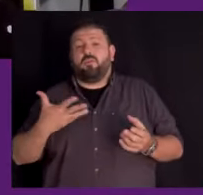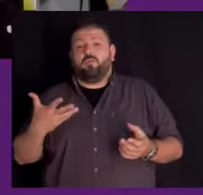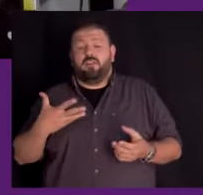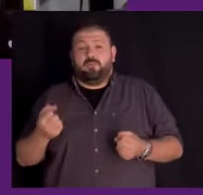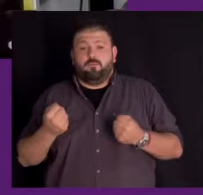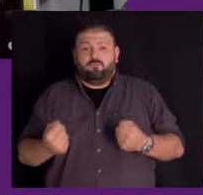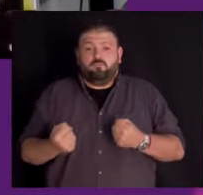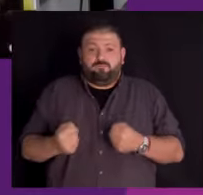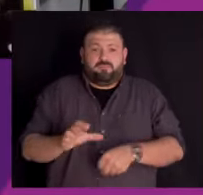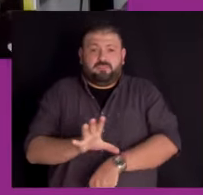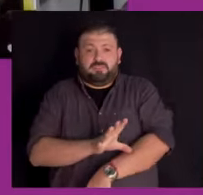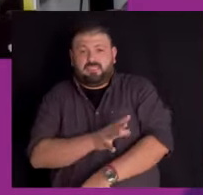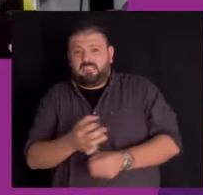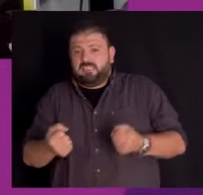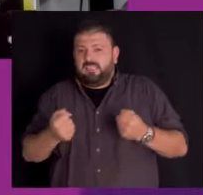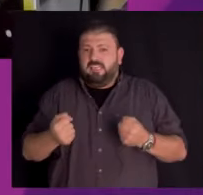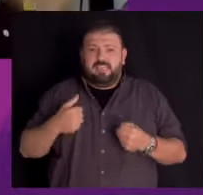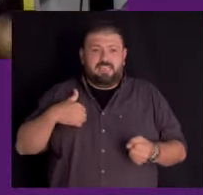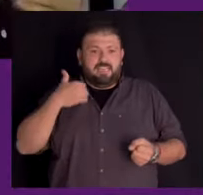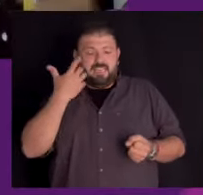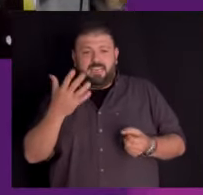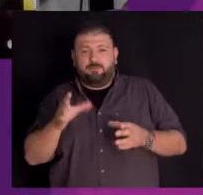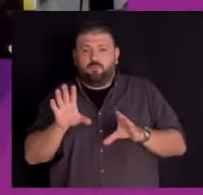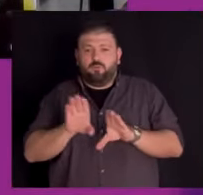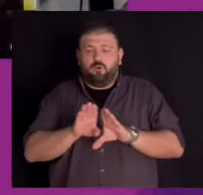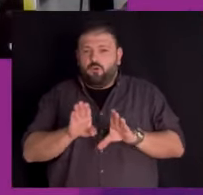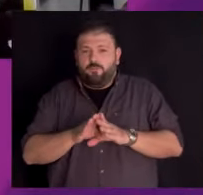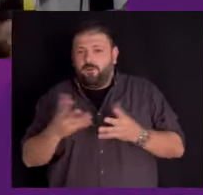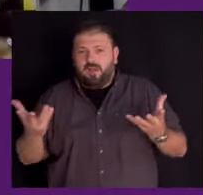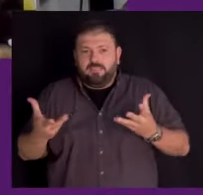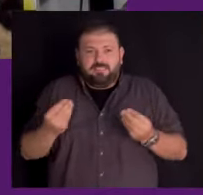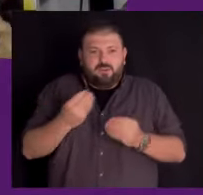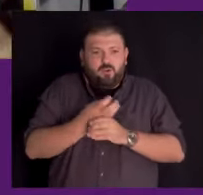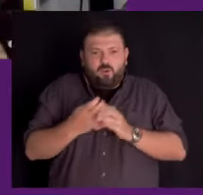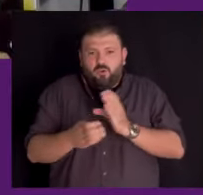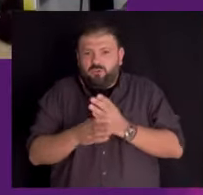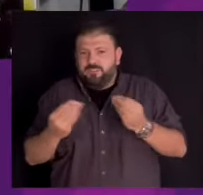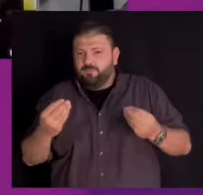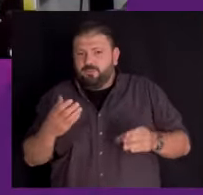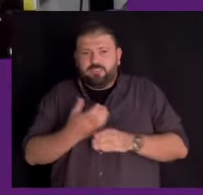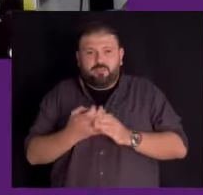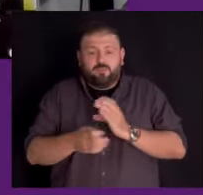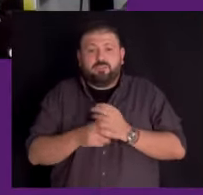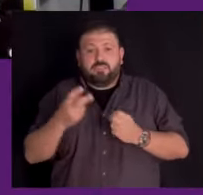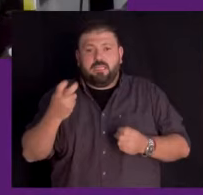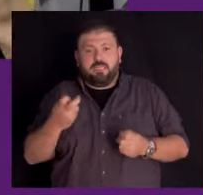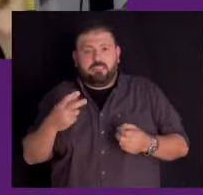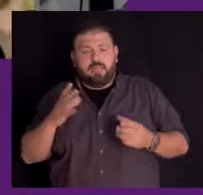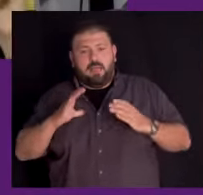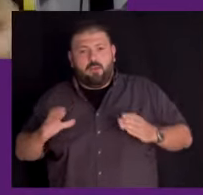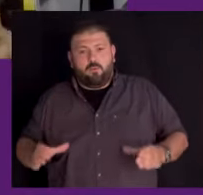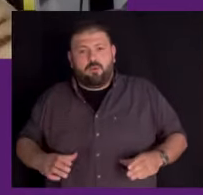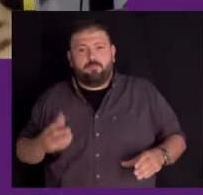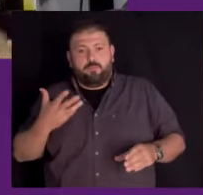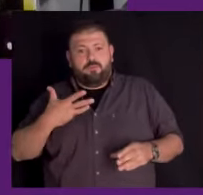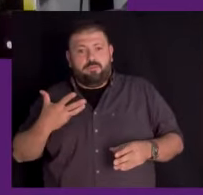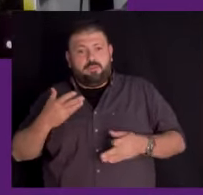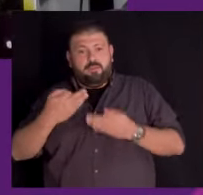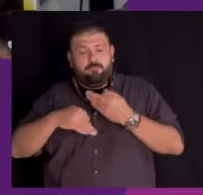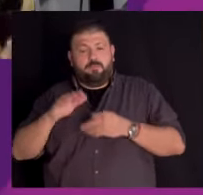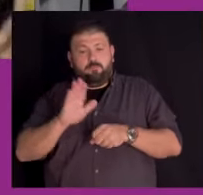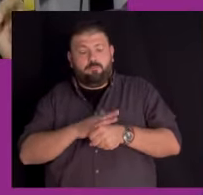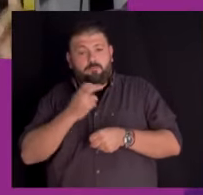y que queremos comernos al mundo. Tiene más que ver y sobre todo esa buena relación que tiene no solo con el